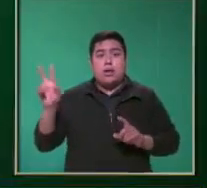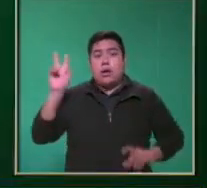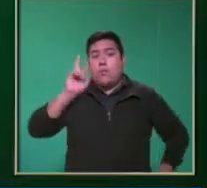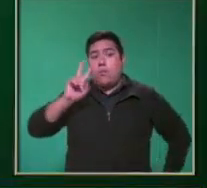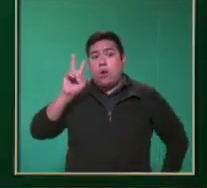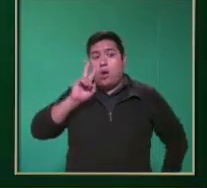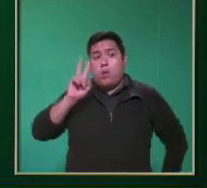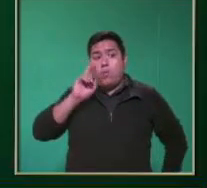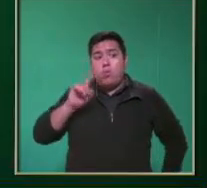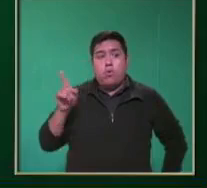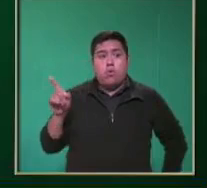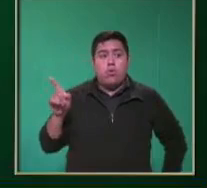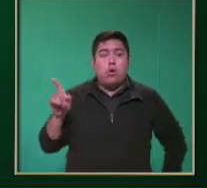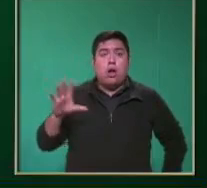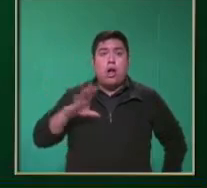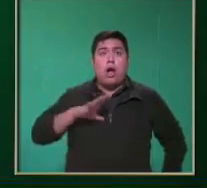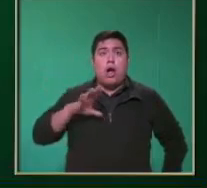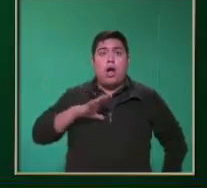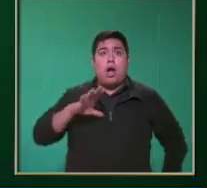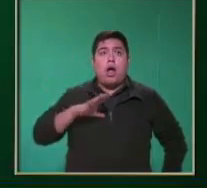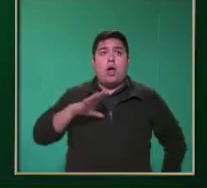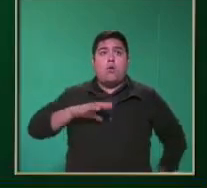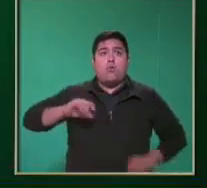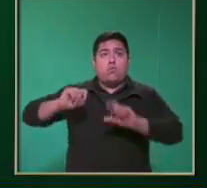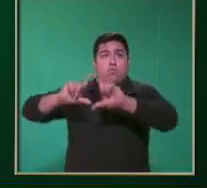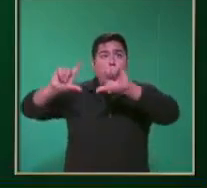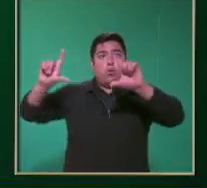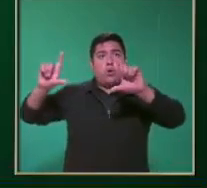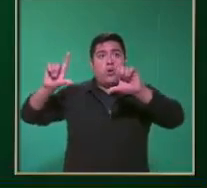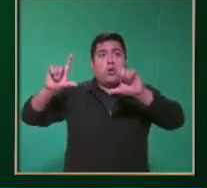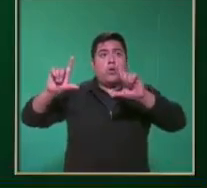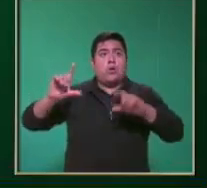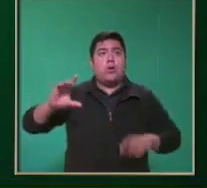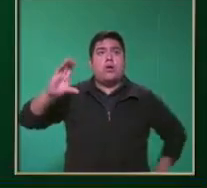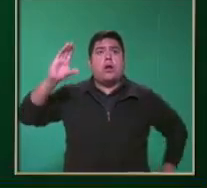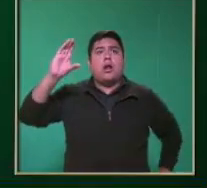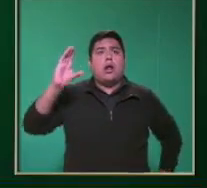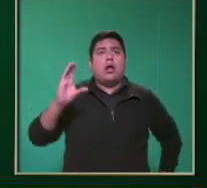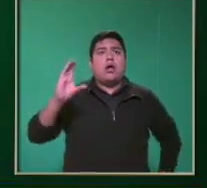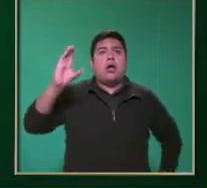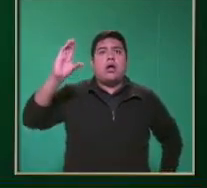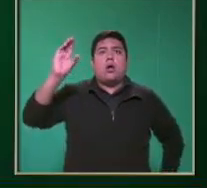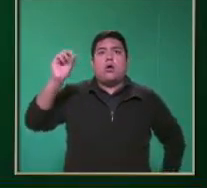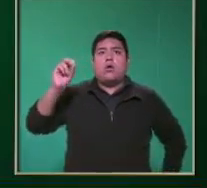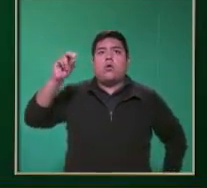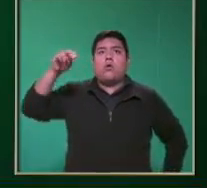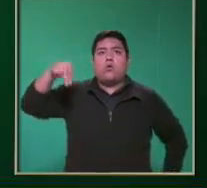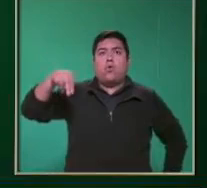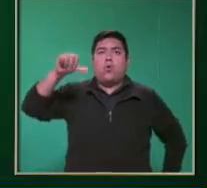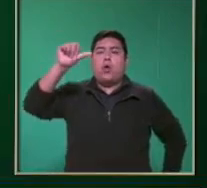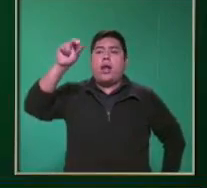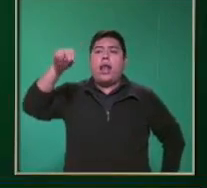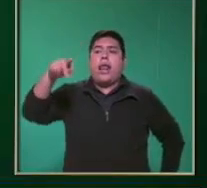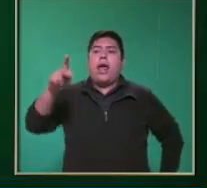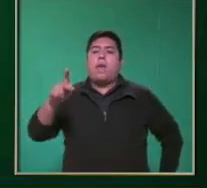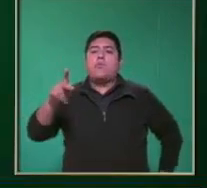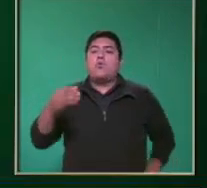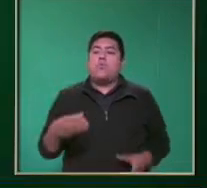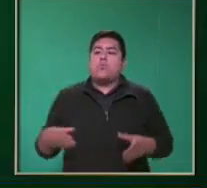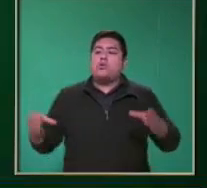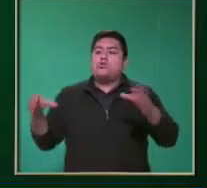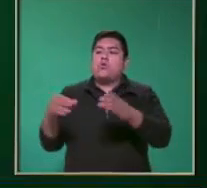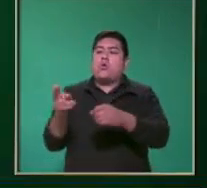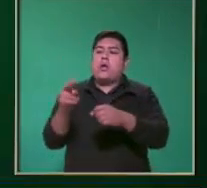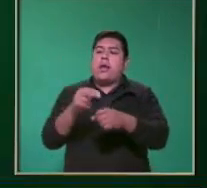a la derecha, hay un logotipo de la CONAMP, que es la Comisión Nacional